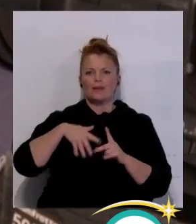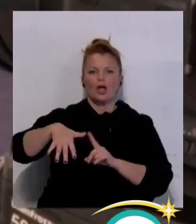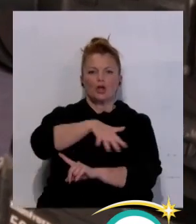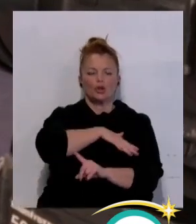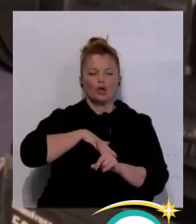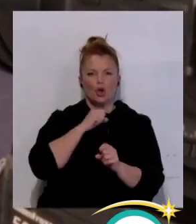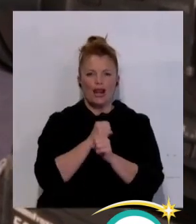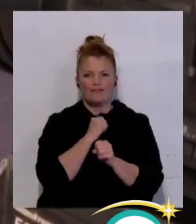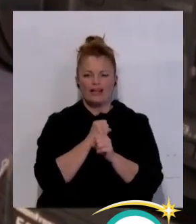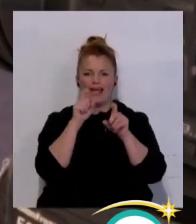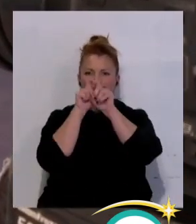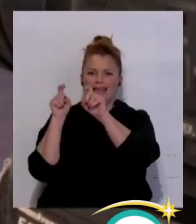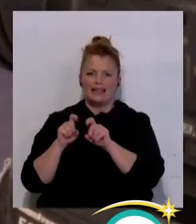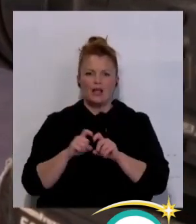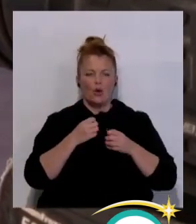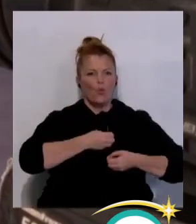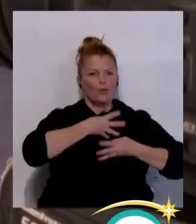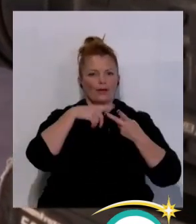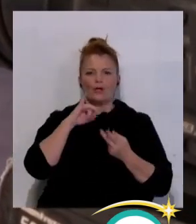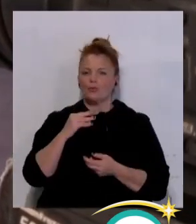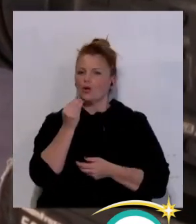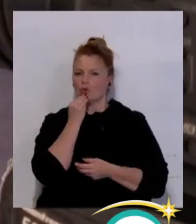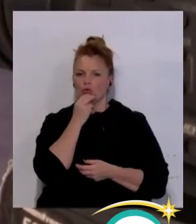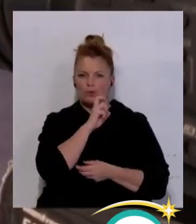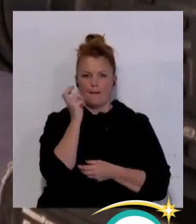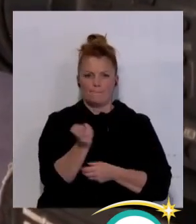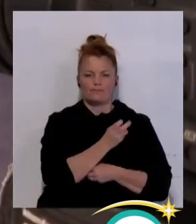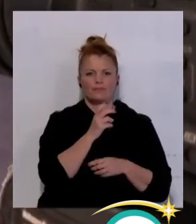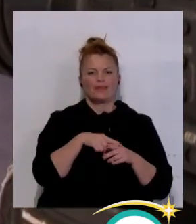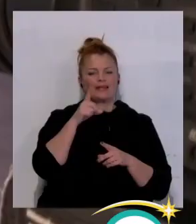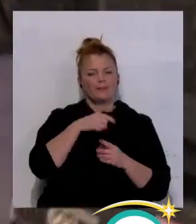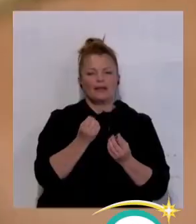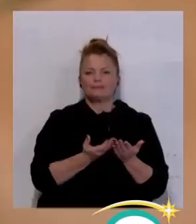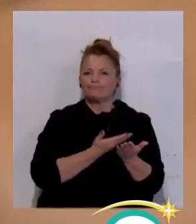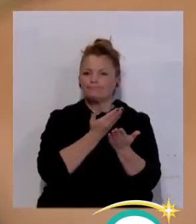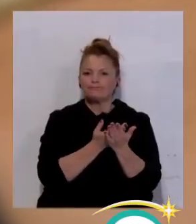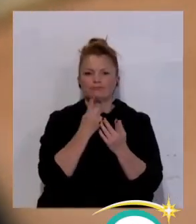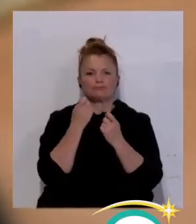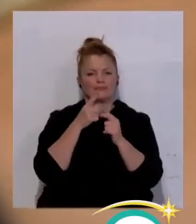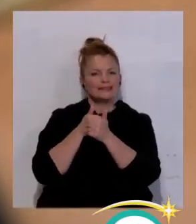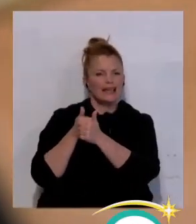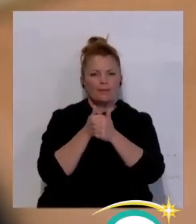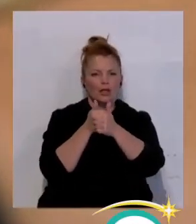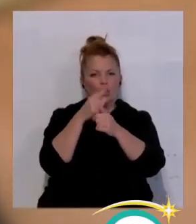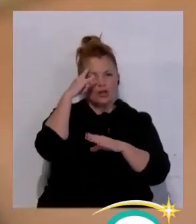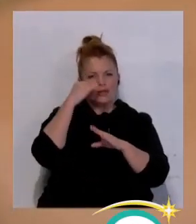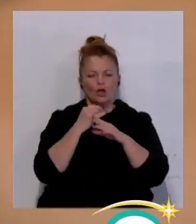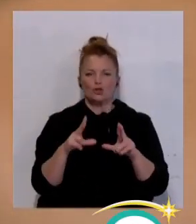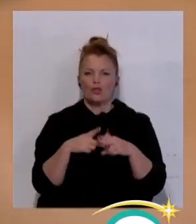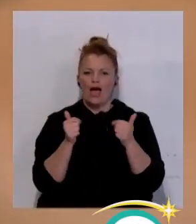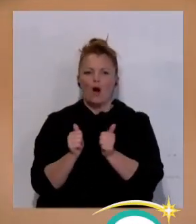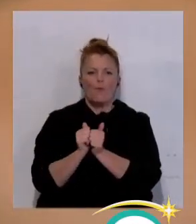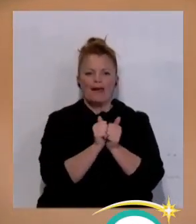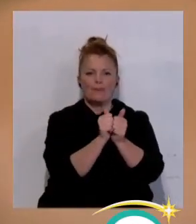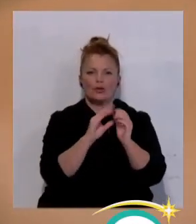entornos laborales, entidades, urbanismo o consumo, entre otros. Inciden en que se precisa un seguimiento psicosocial y de